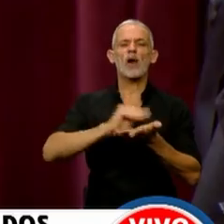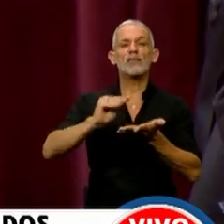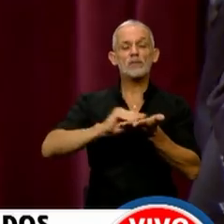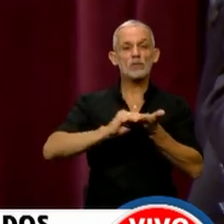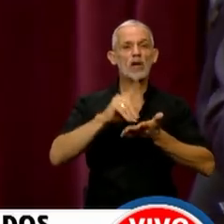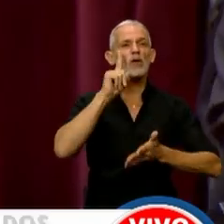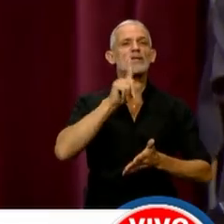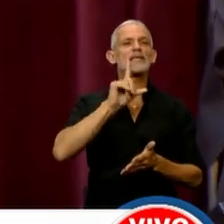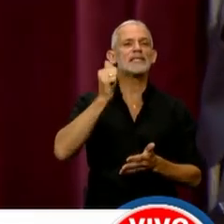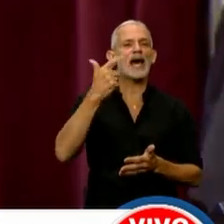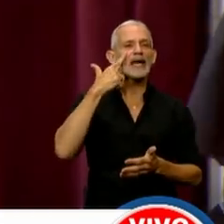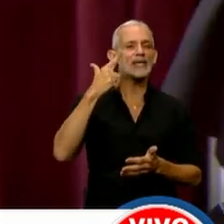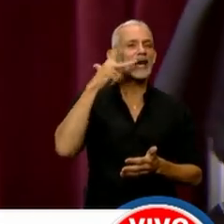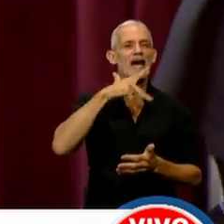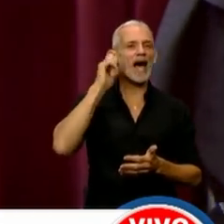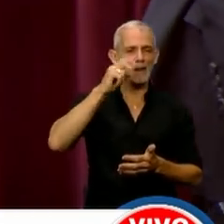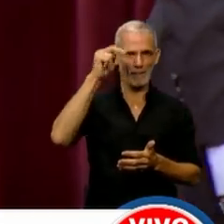itai hagman